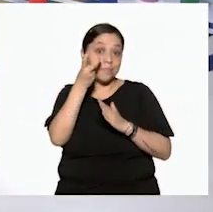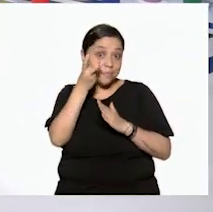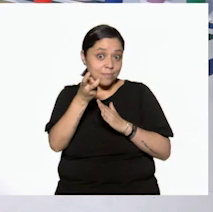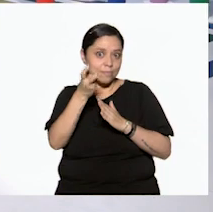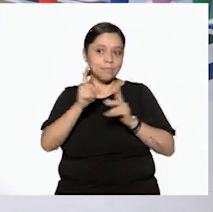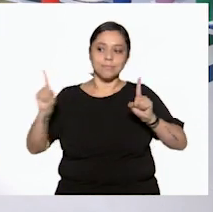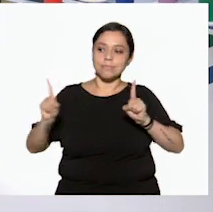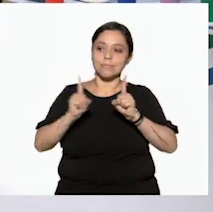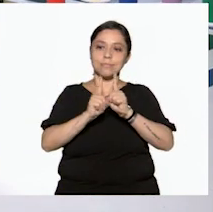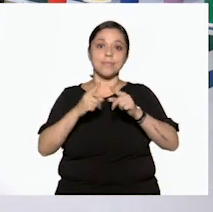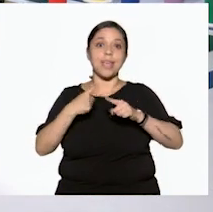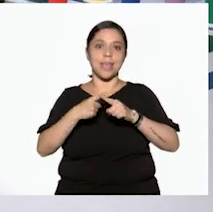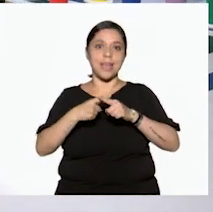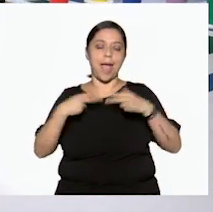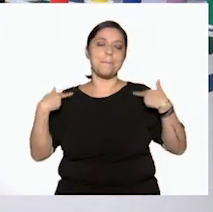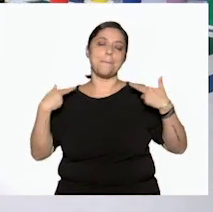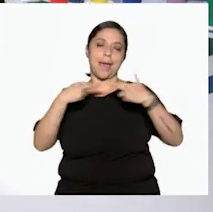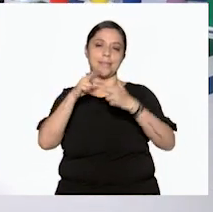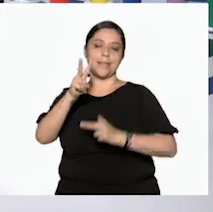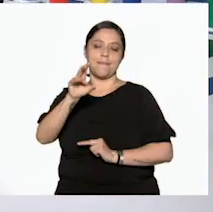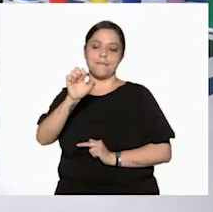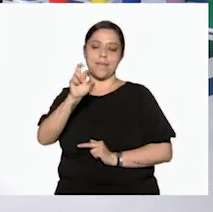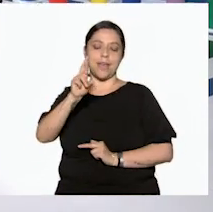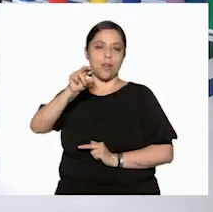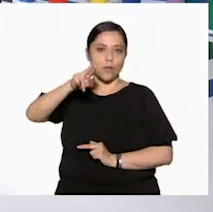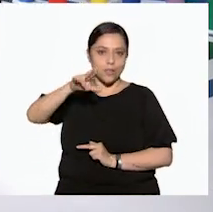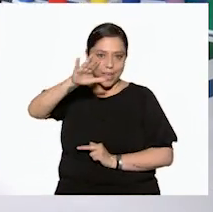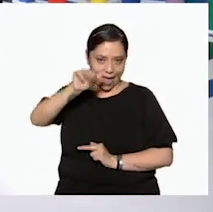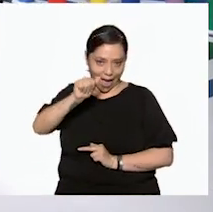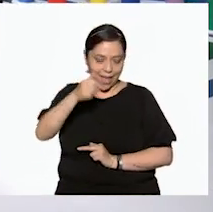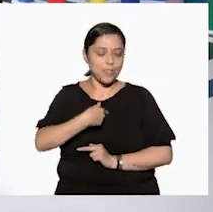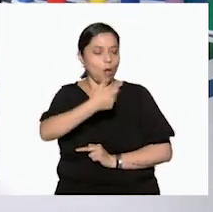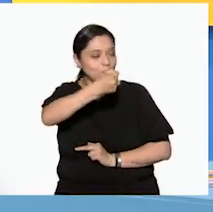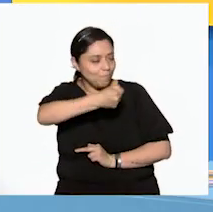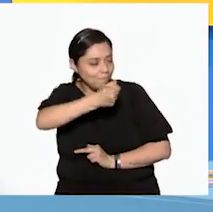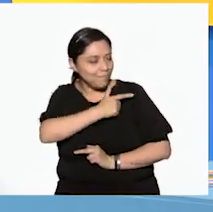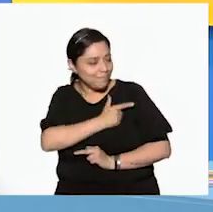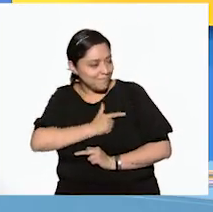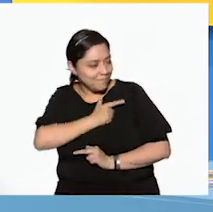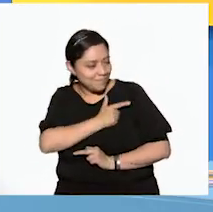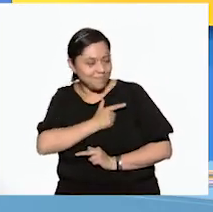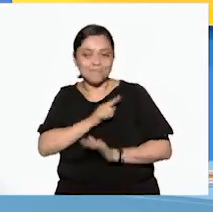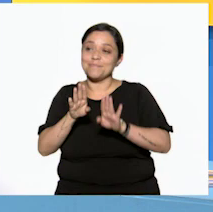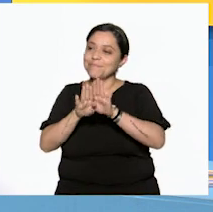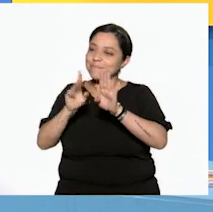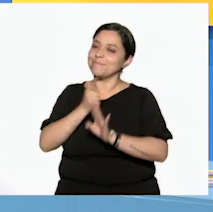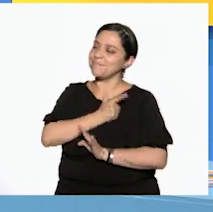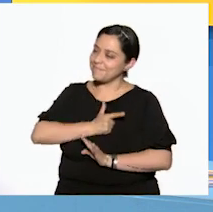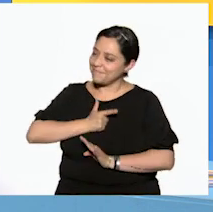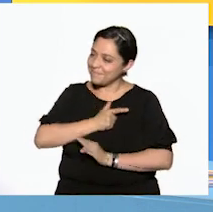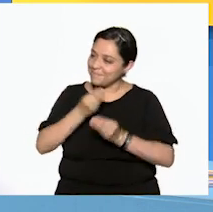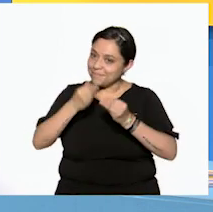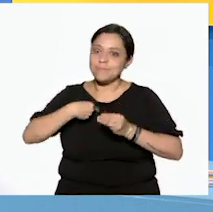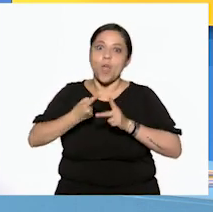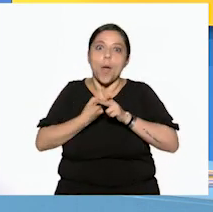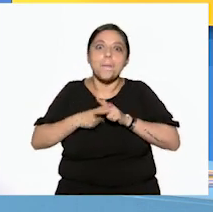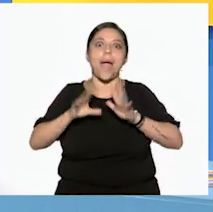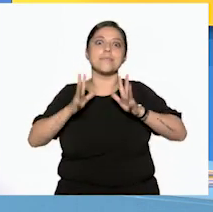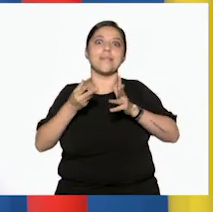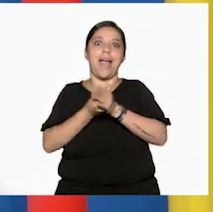de hoy nos acompaña la maestra Verónica Hernández, a quien saludo con mucho gusto. Vero, ¿cómo estás? ¿Cómo estás, Jenny? Yo bien emocionada por ya iniciar esta